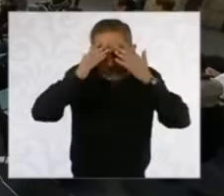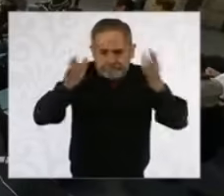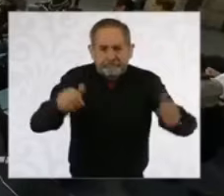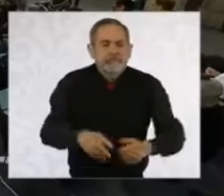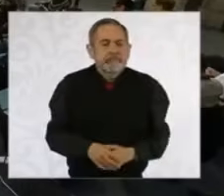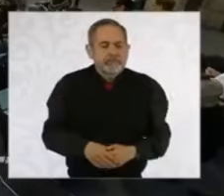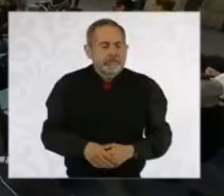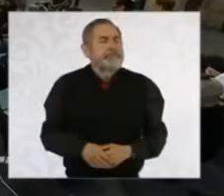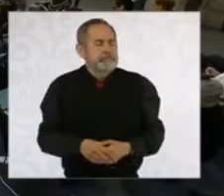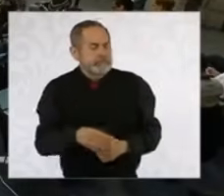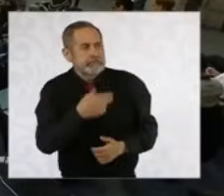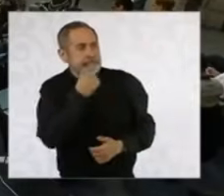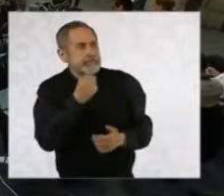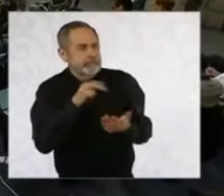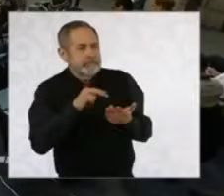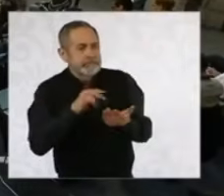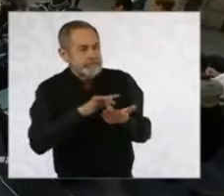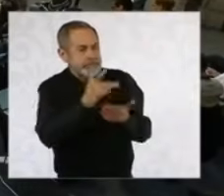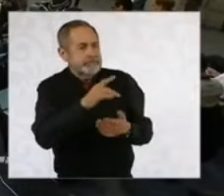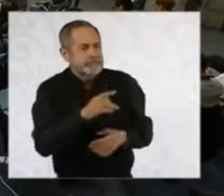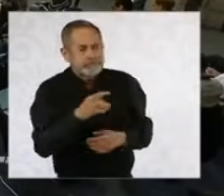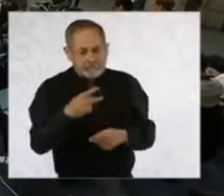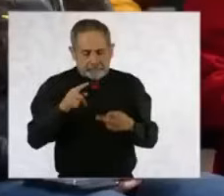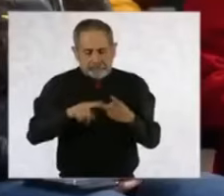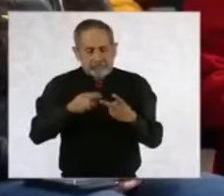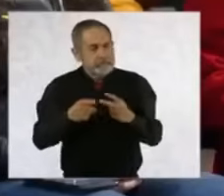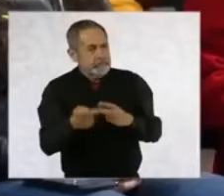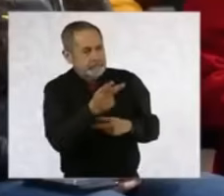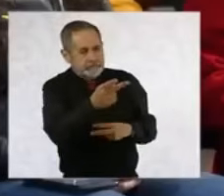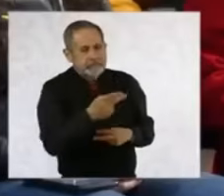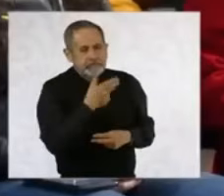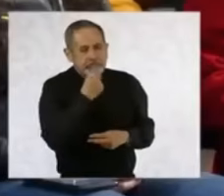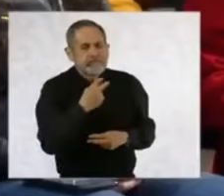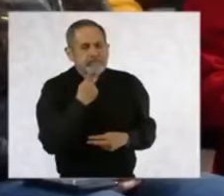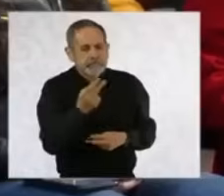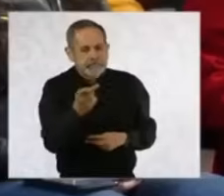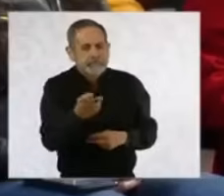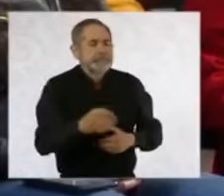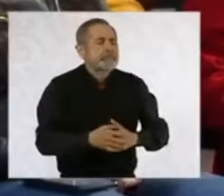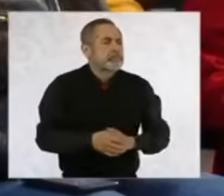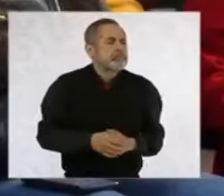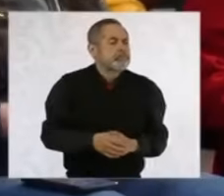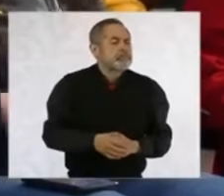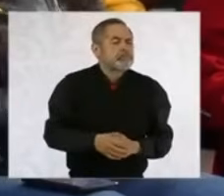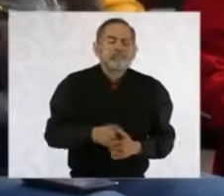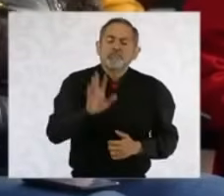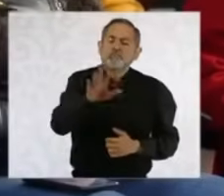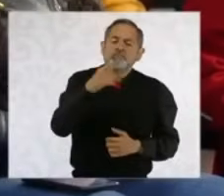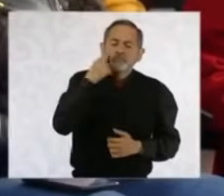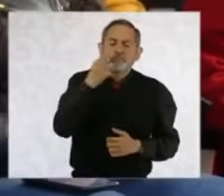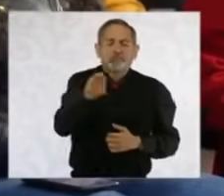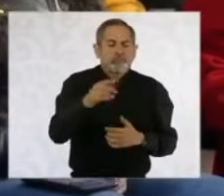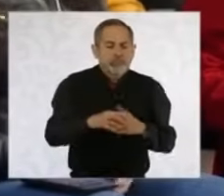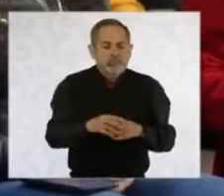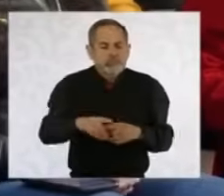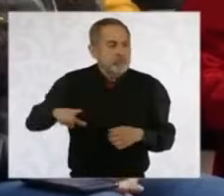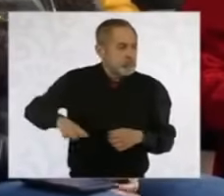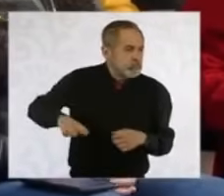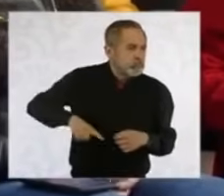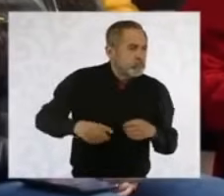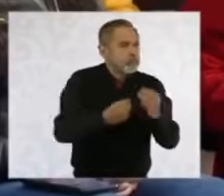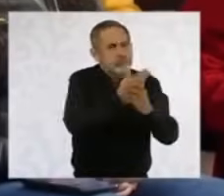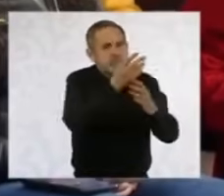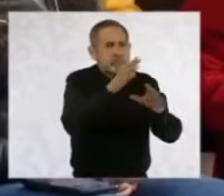Y rápidamente, en un segundo tema, pues estamos viendo ahorita, pues gobiernos van,